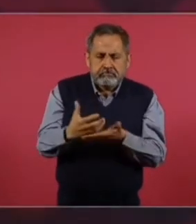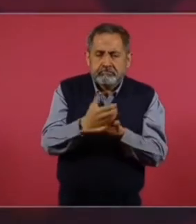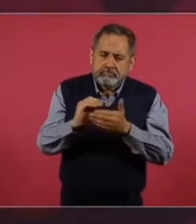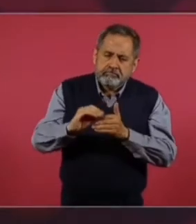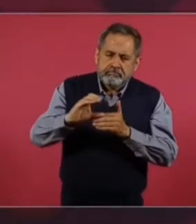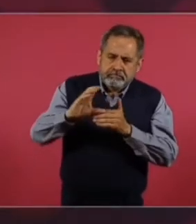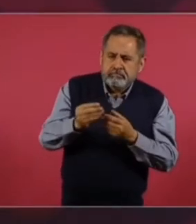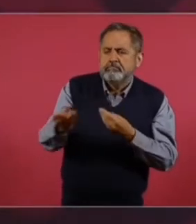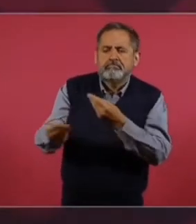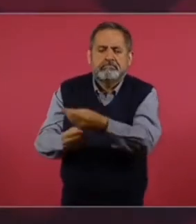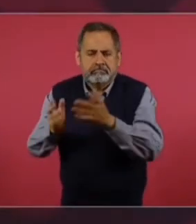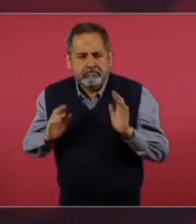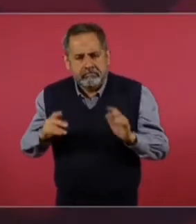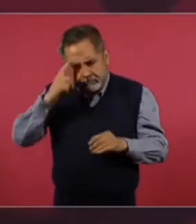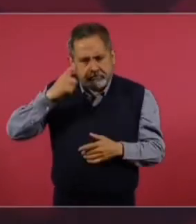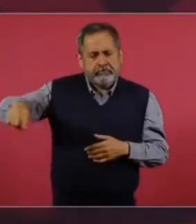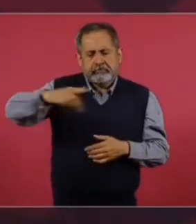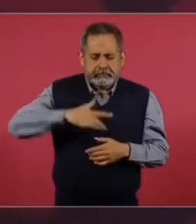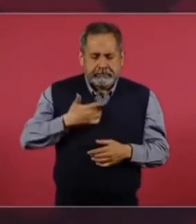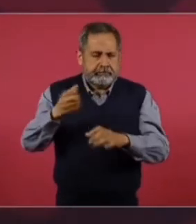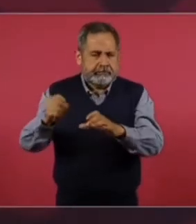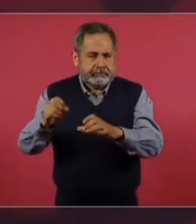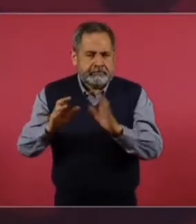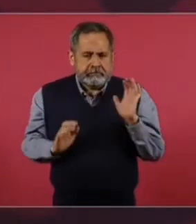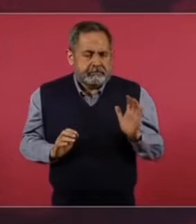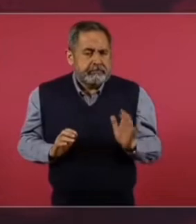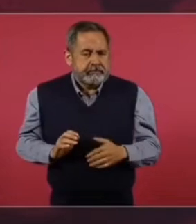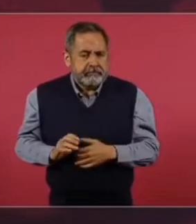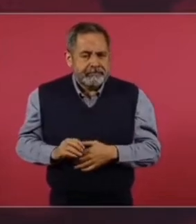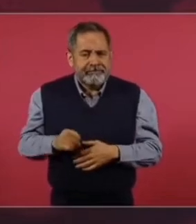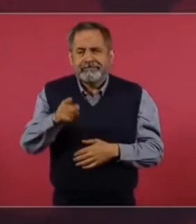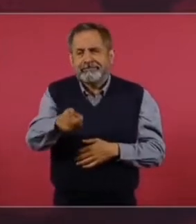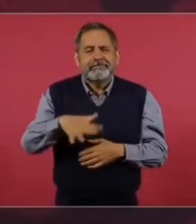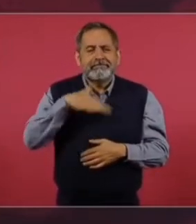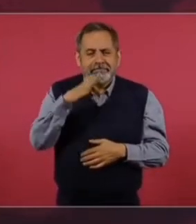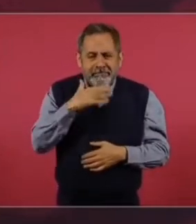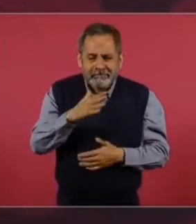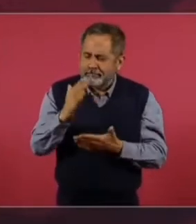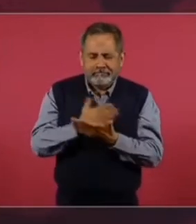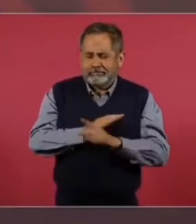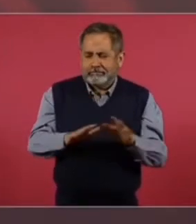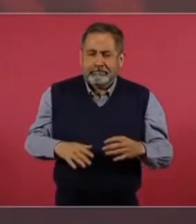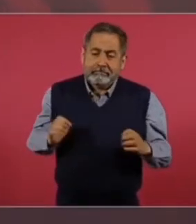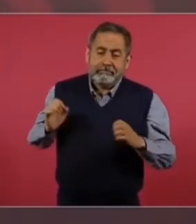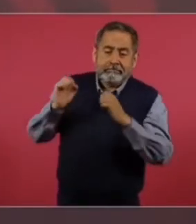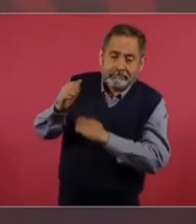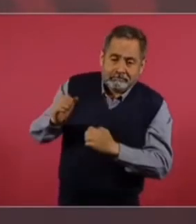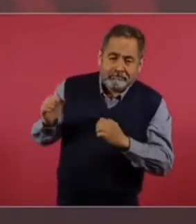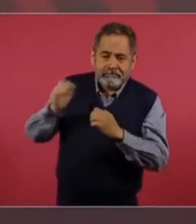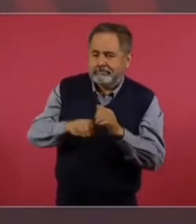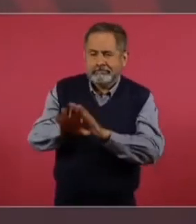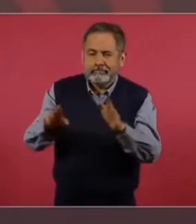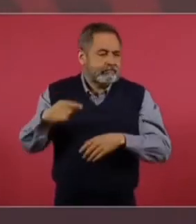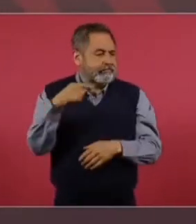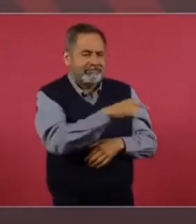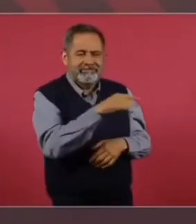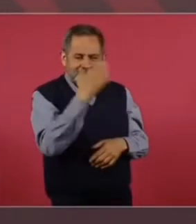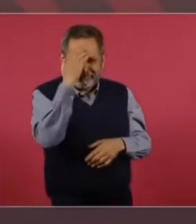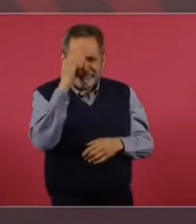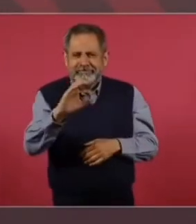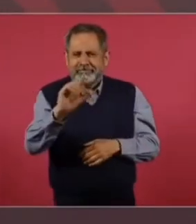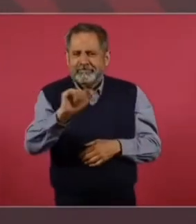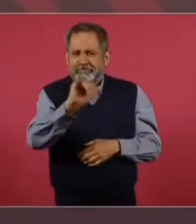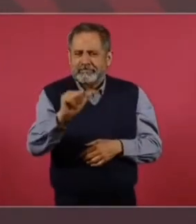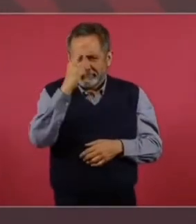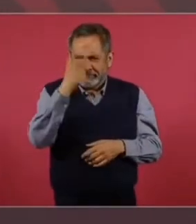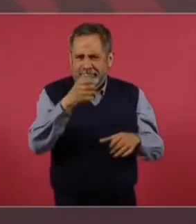a los ahorradores. Se evita los fraudes, los engaños de las llamadas cajas de ahorro,